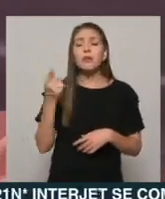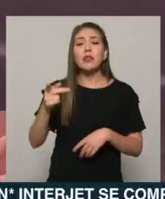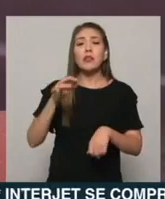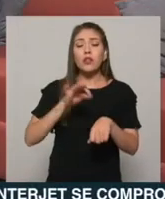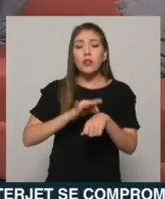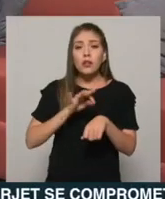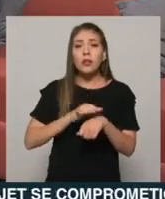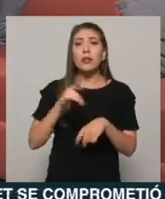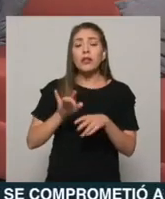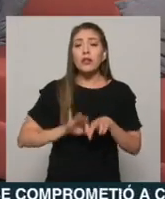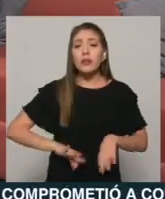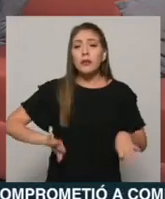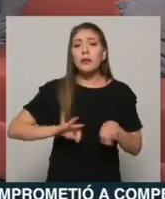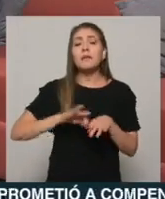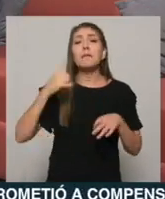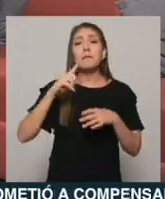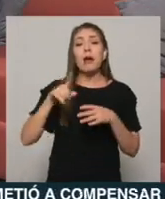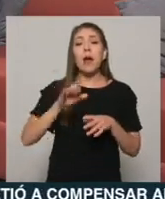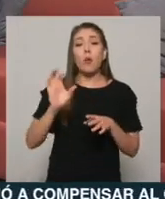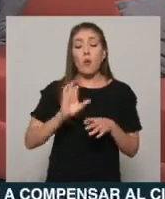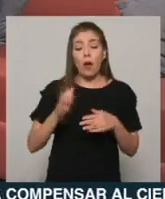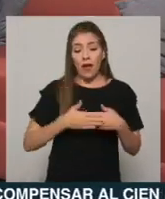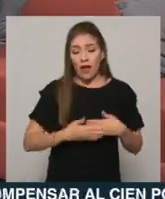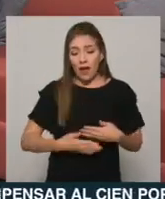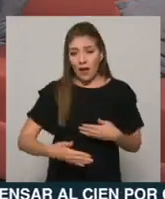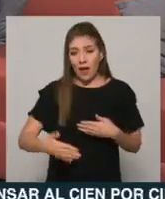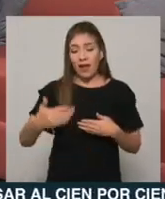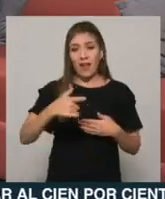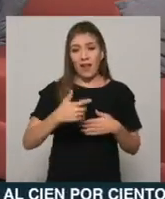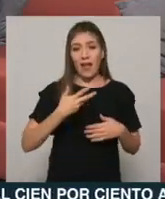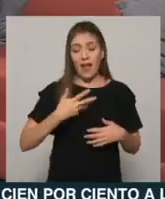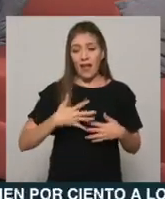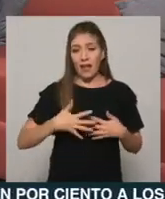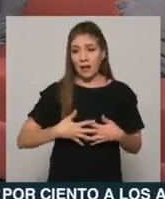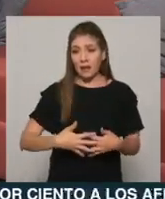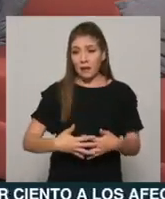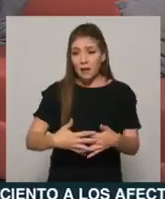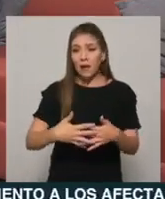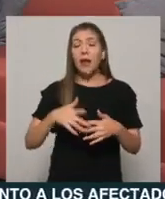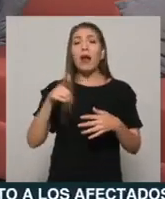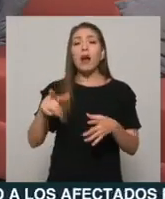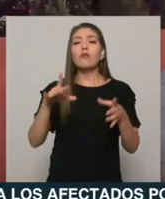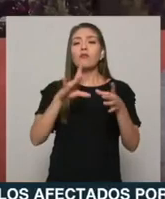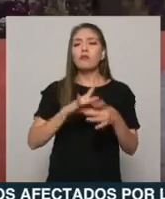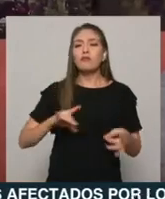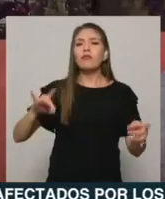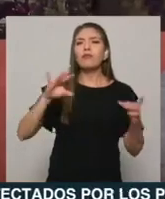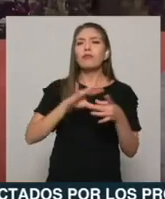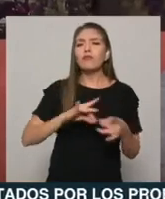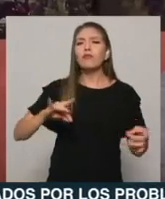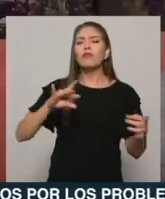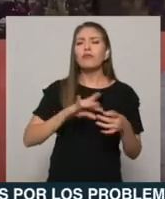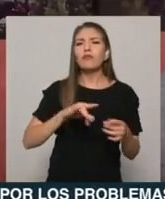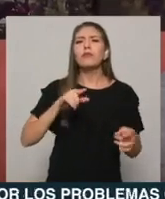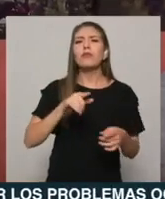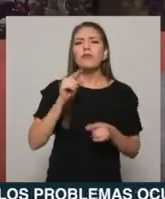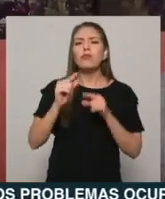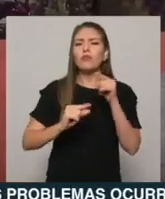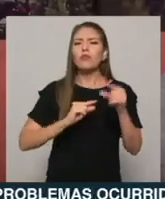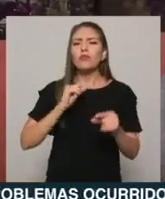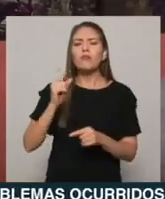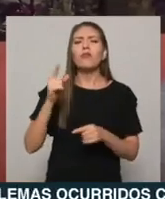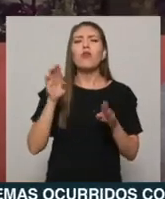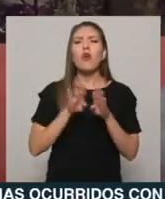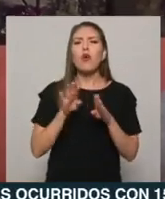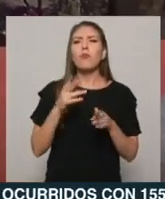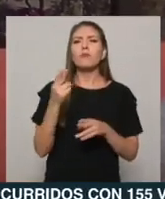del embarazo puedan ir informando poco a poco a las familias sobre los beneficios de la lactancia materna. Por supuesto, en el Instituto Mexicano del Seguro